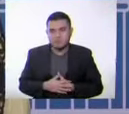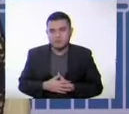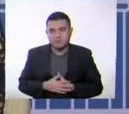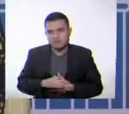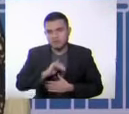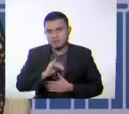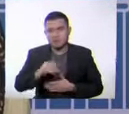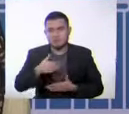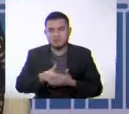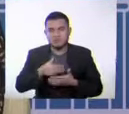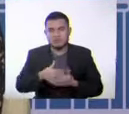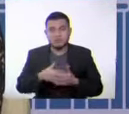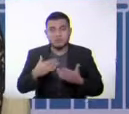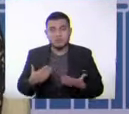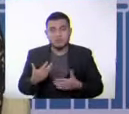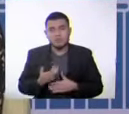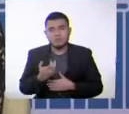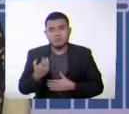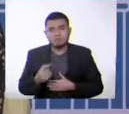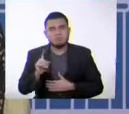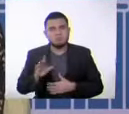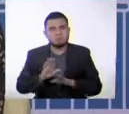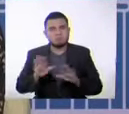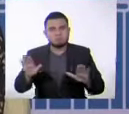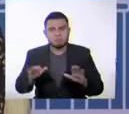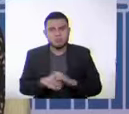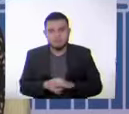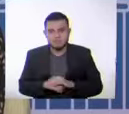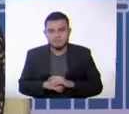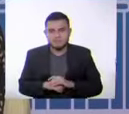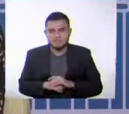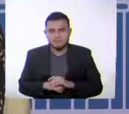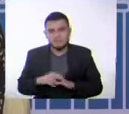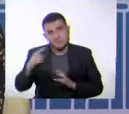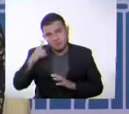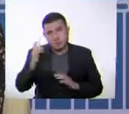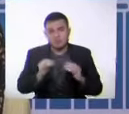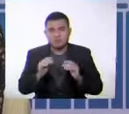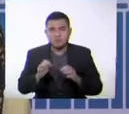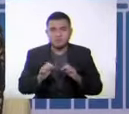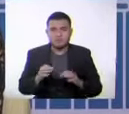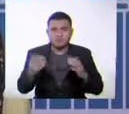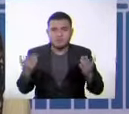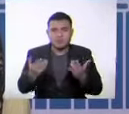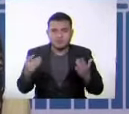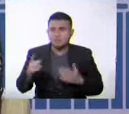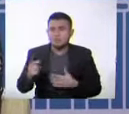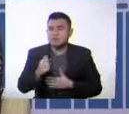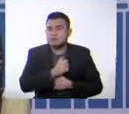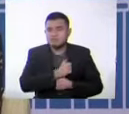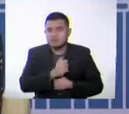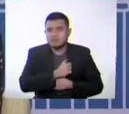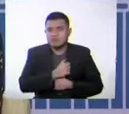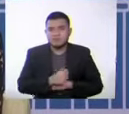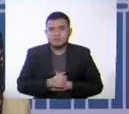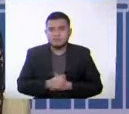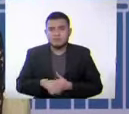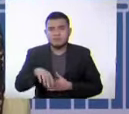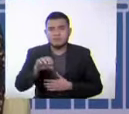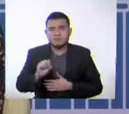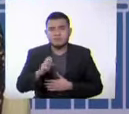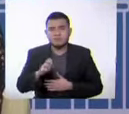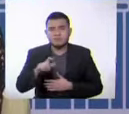sexual, que es somos únicos. Recordar además que hay que ejercer esa responsabilidad sexual